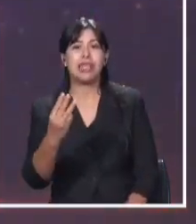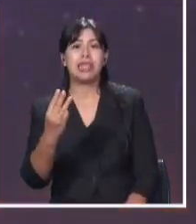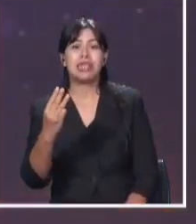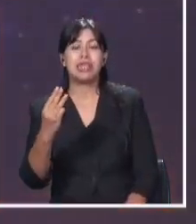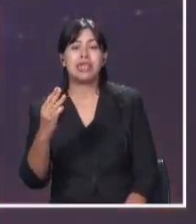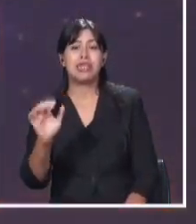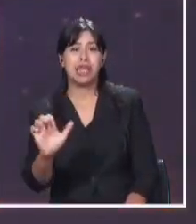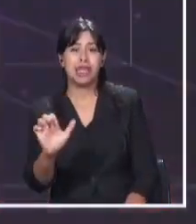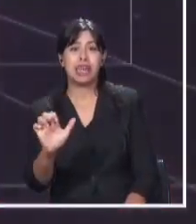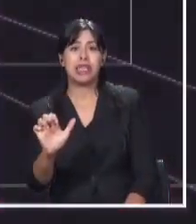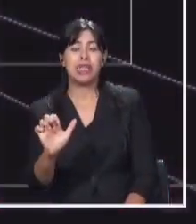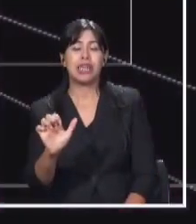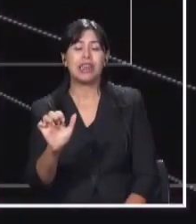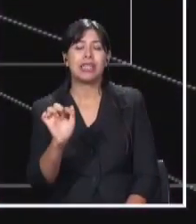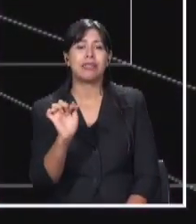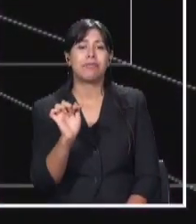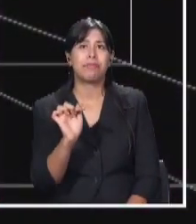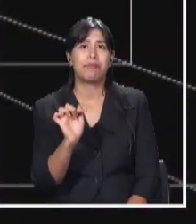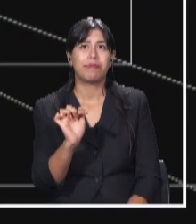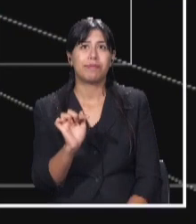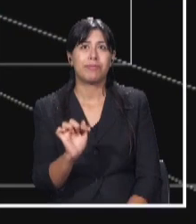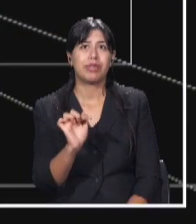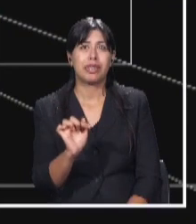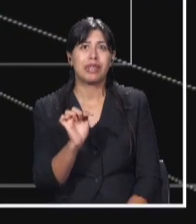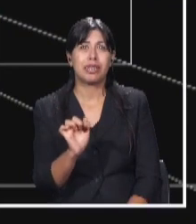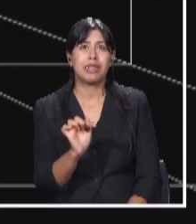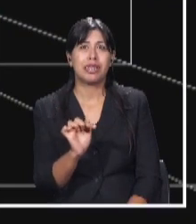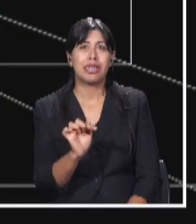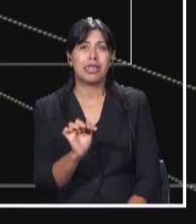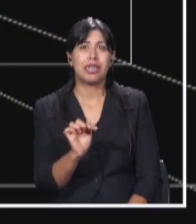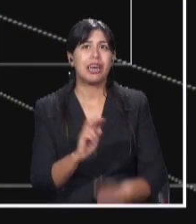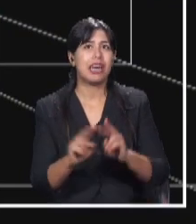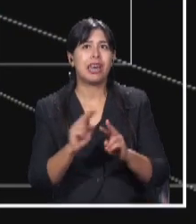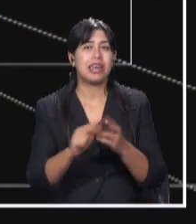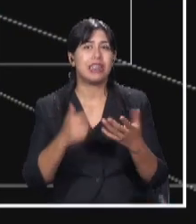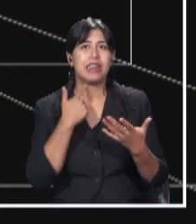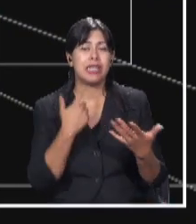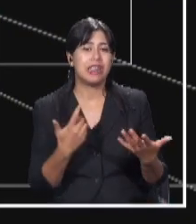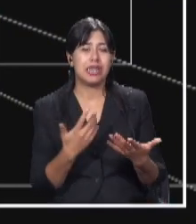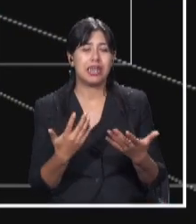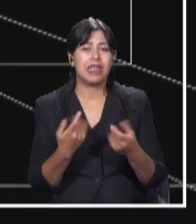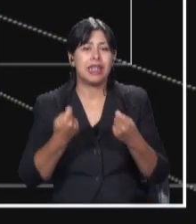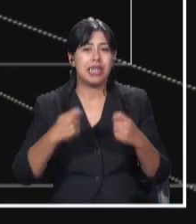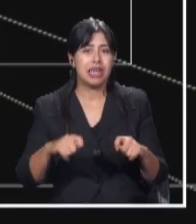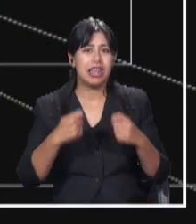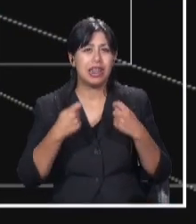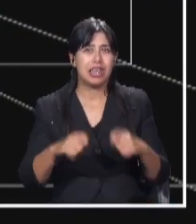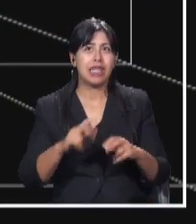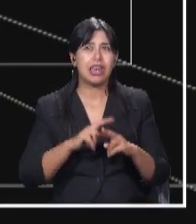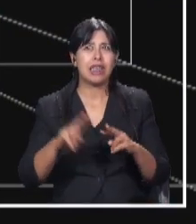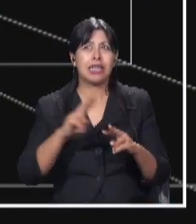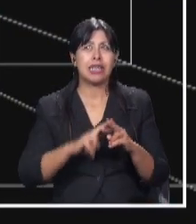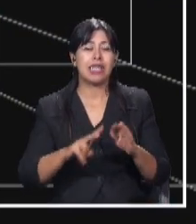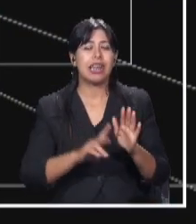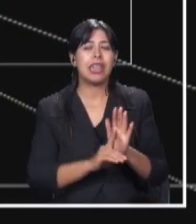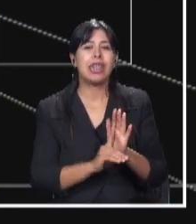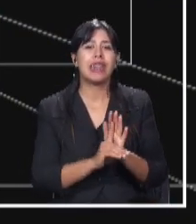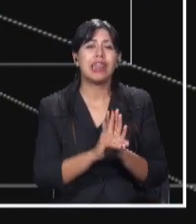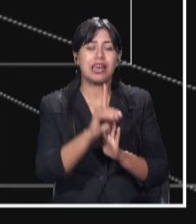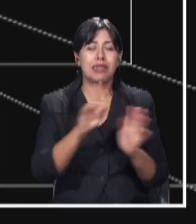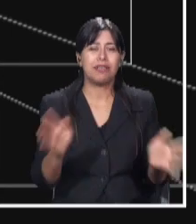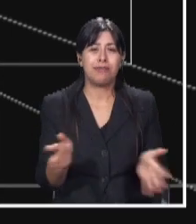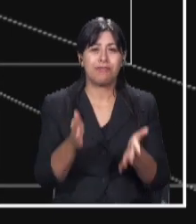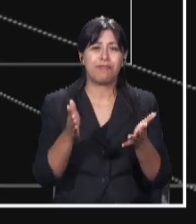Ingeniería Eléctrica y Electrónica. Este centro lo que está haciendo y tratando de hacer es impulsar el desarrollo de la